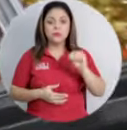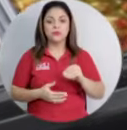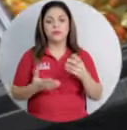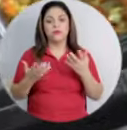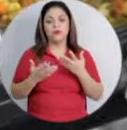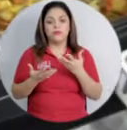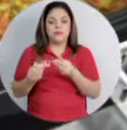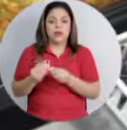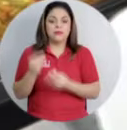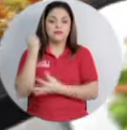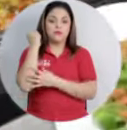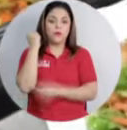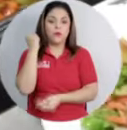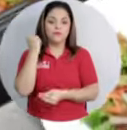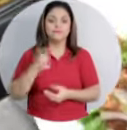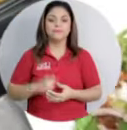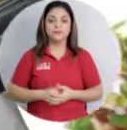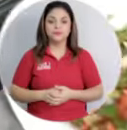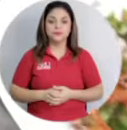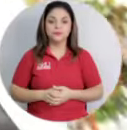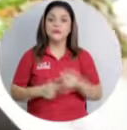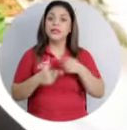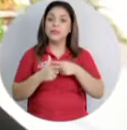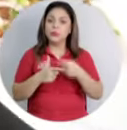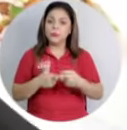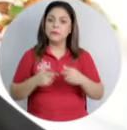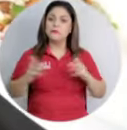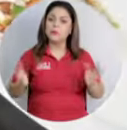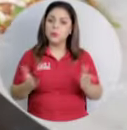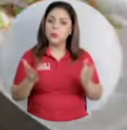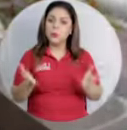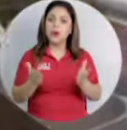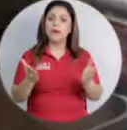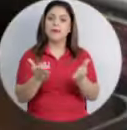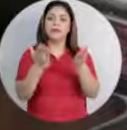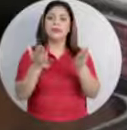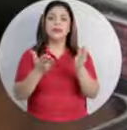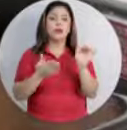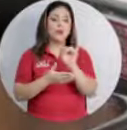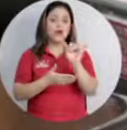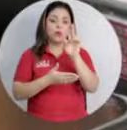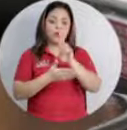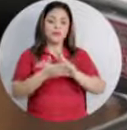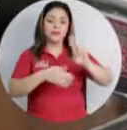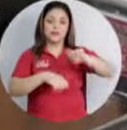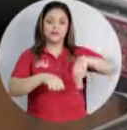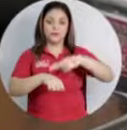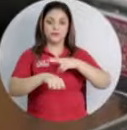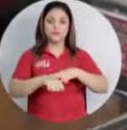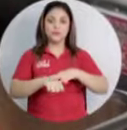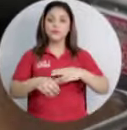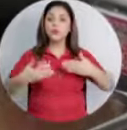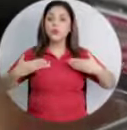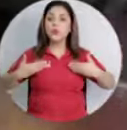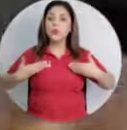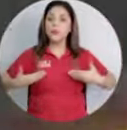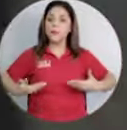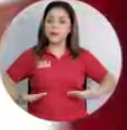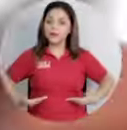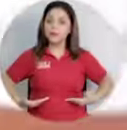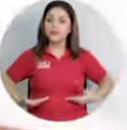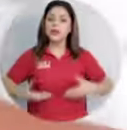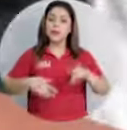Entonces, lo que debemos decir es, como lo promueve la Universidad Nacional, el humanismo promueve que el ser humano es único.